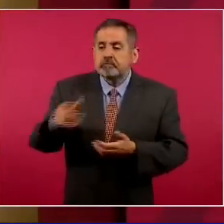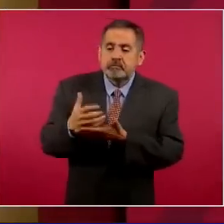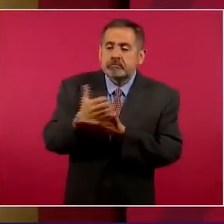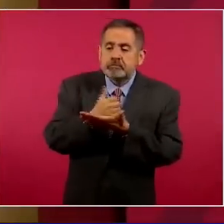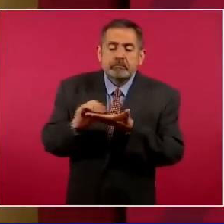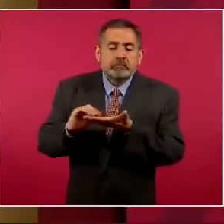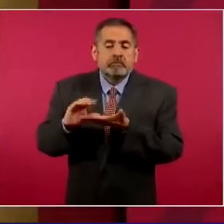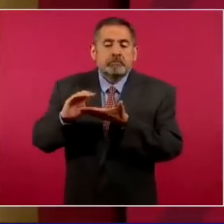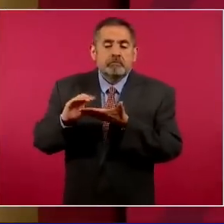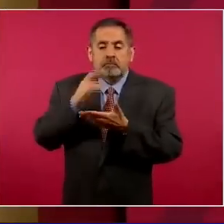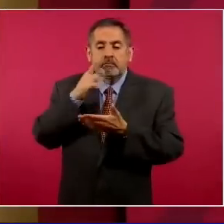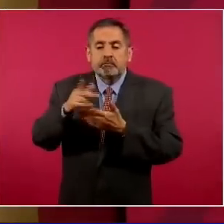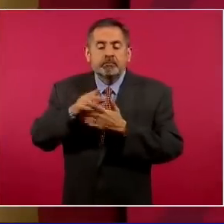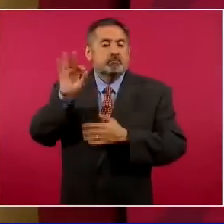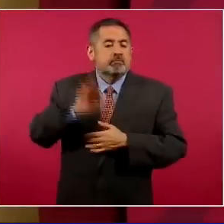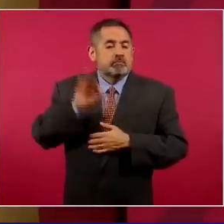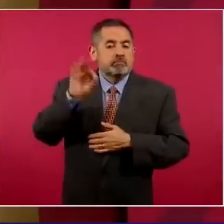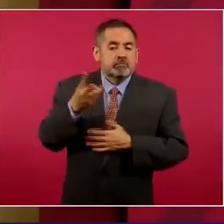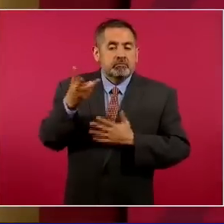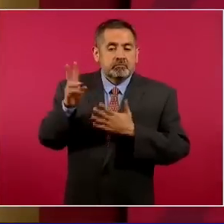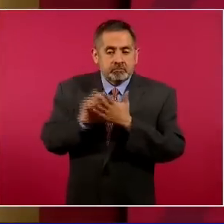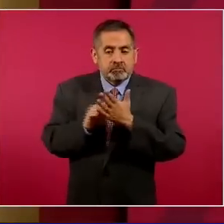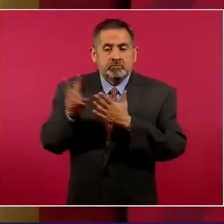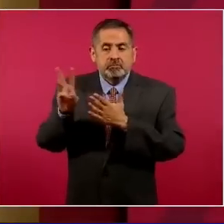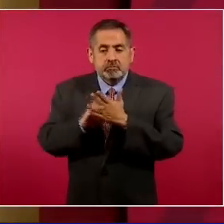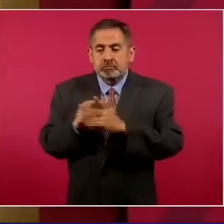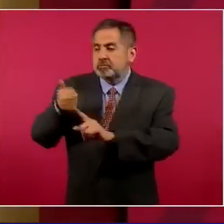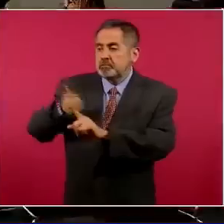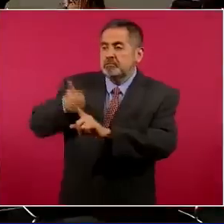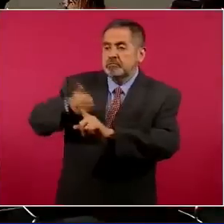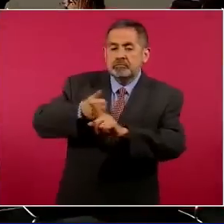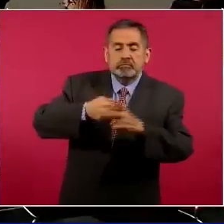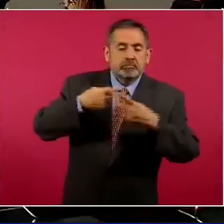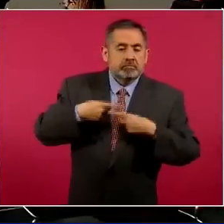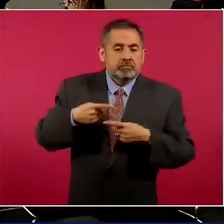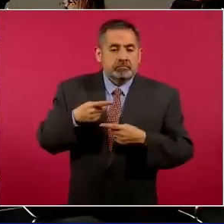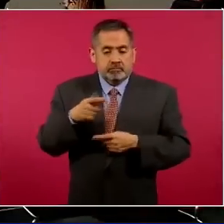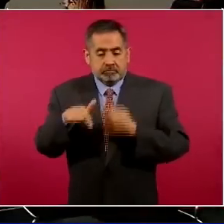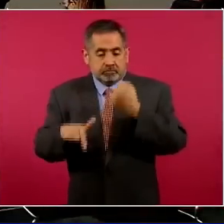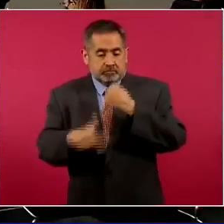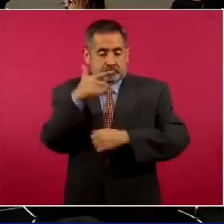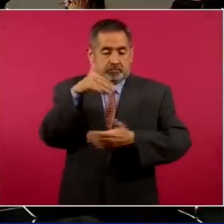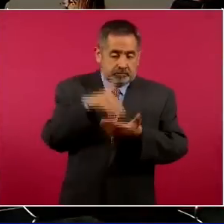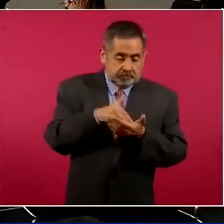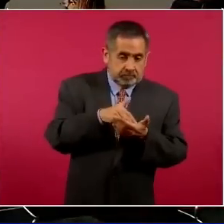incrementaran su ingreso promedio trimestral por persona de